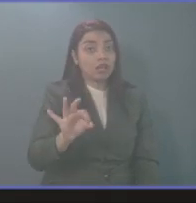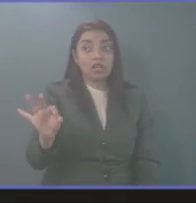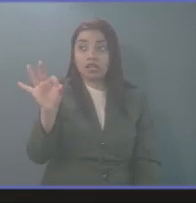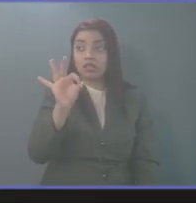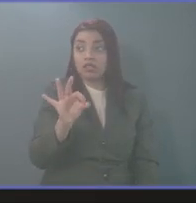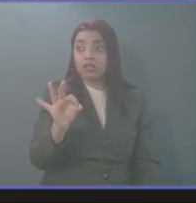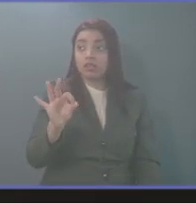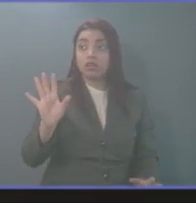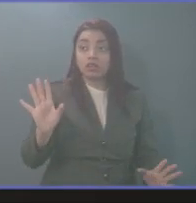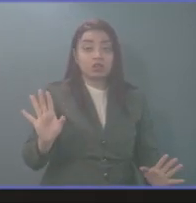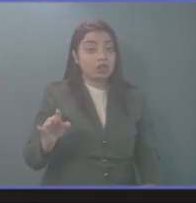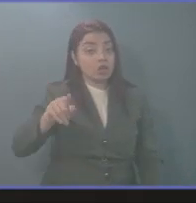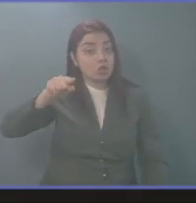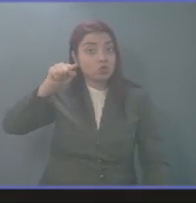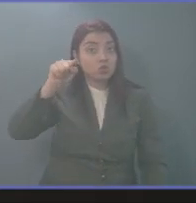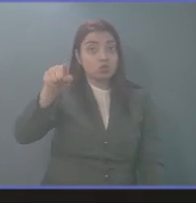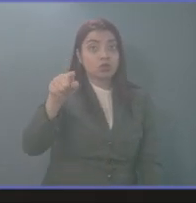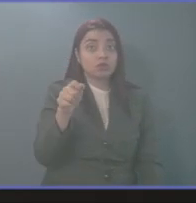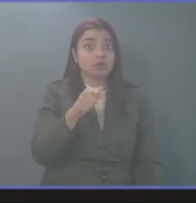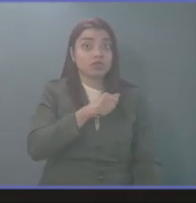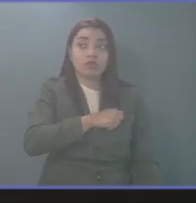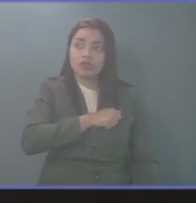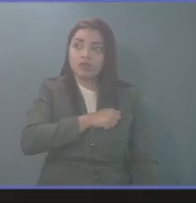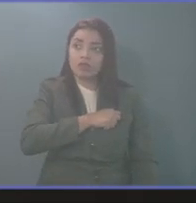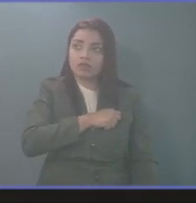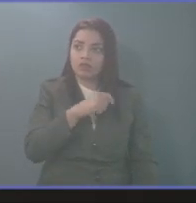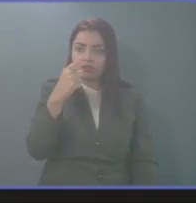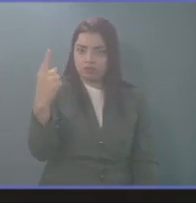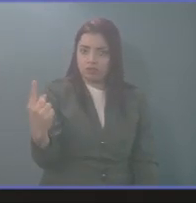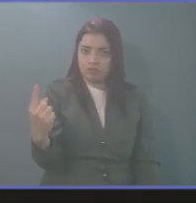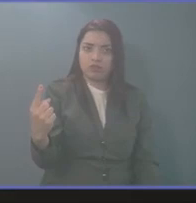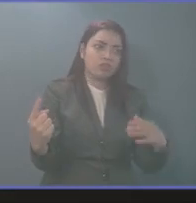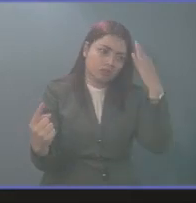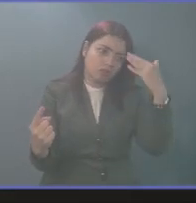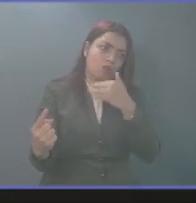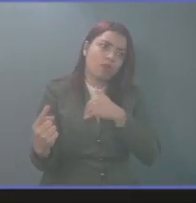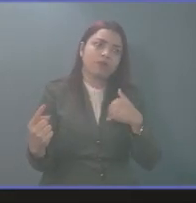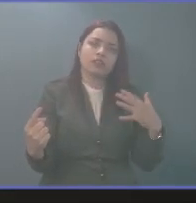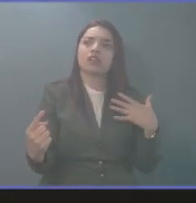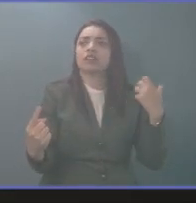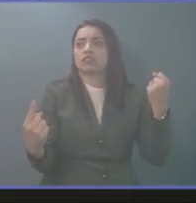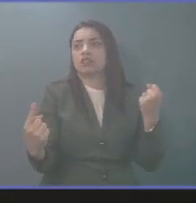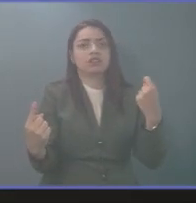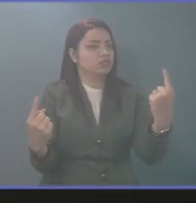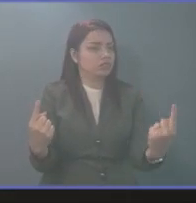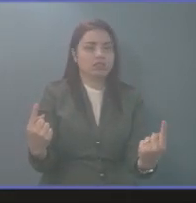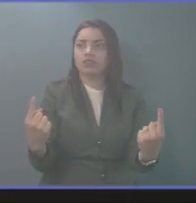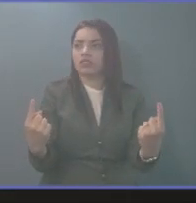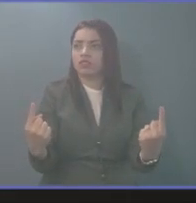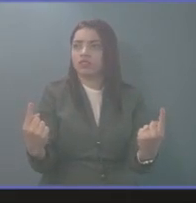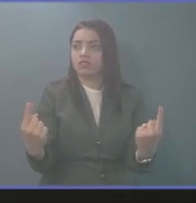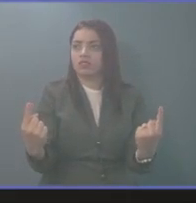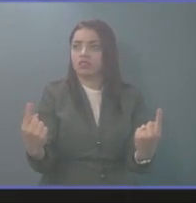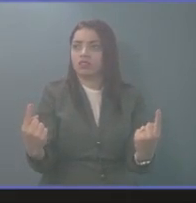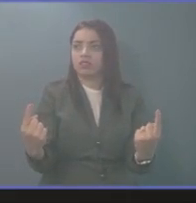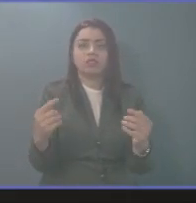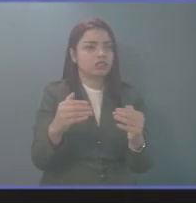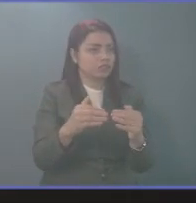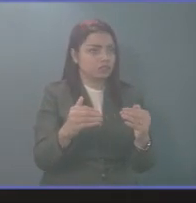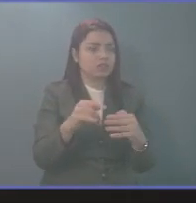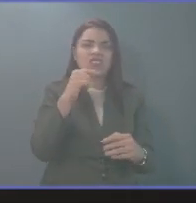era totalmente su responsabilidad, y después de escuchar la interpelación de ella, yo puedo decir a título personal, si hay algún